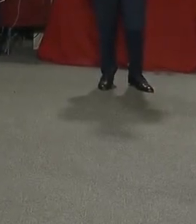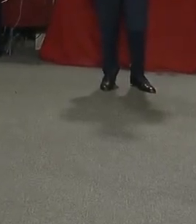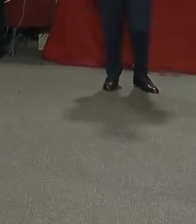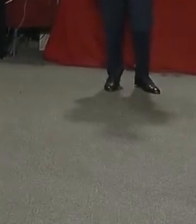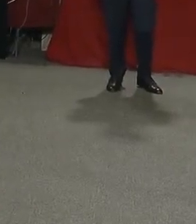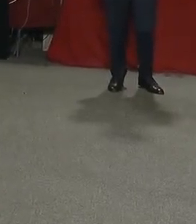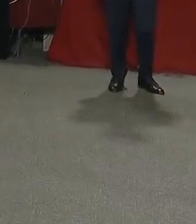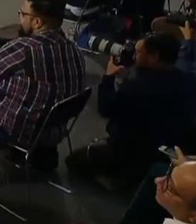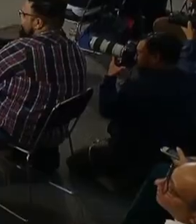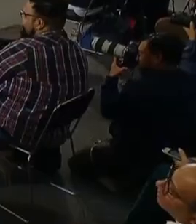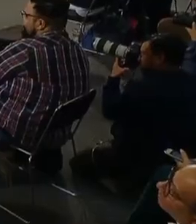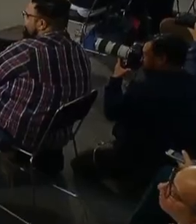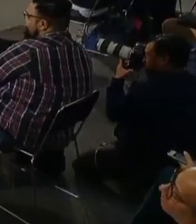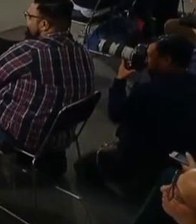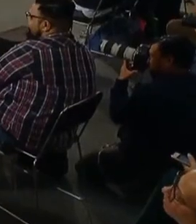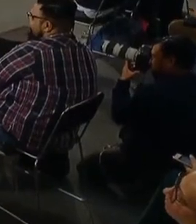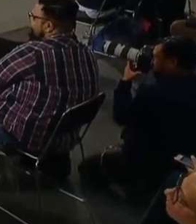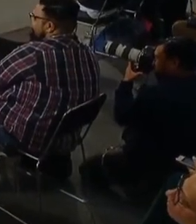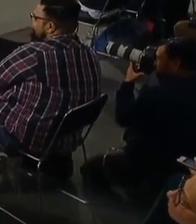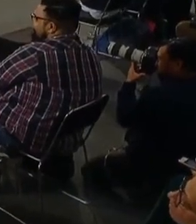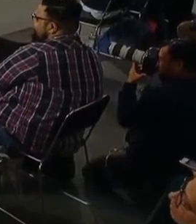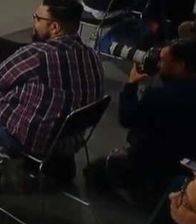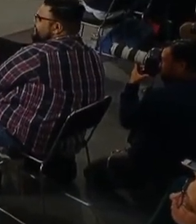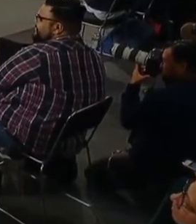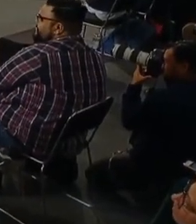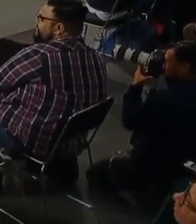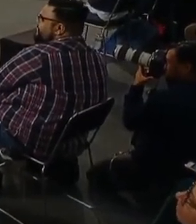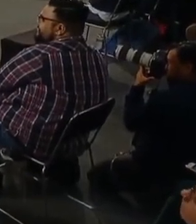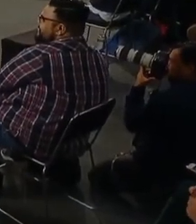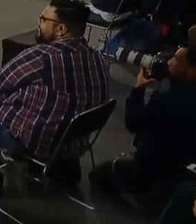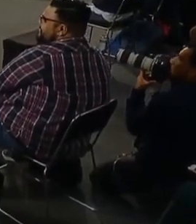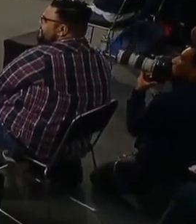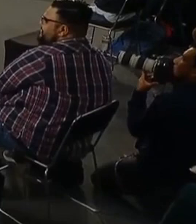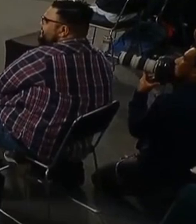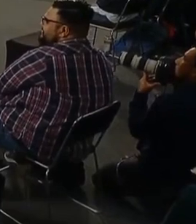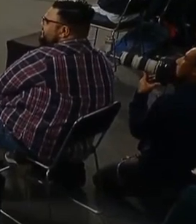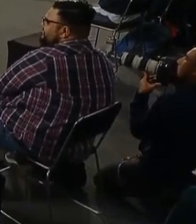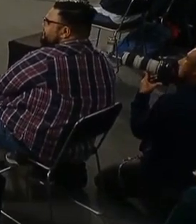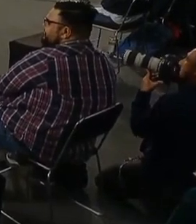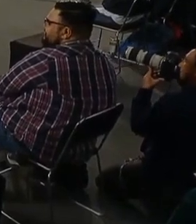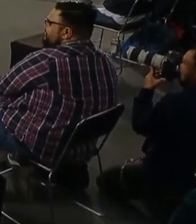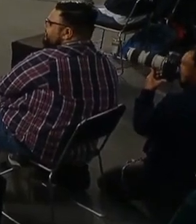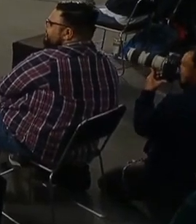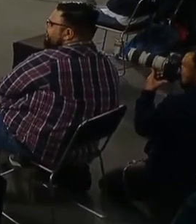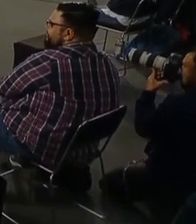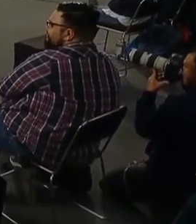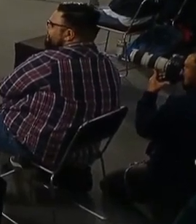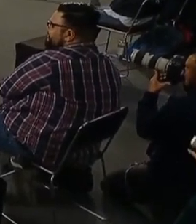También.